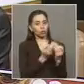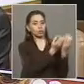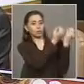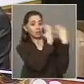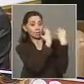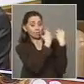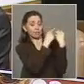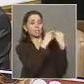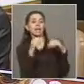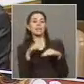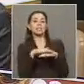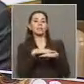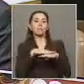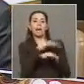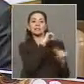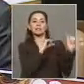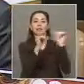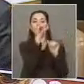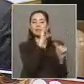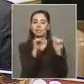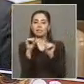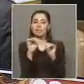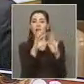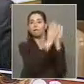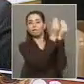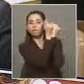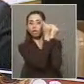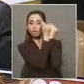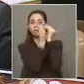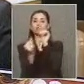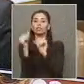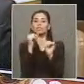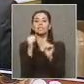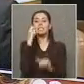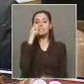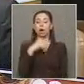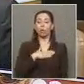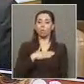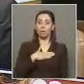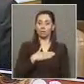básicas, y puedan también tener formación en ciencias humanistas.